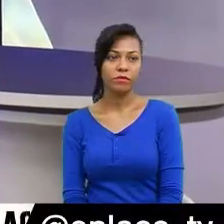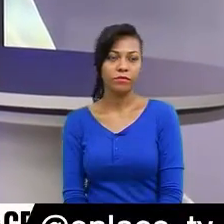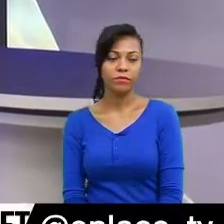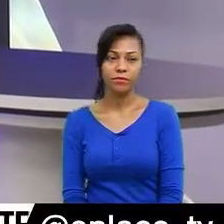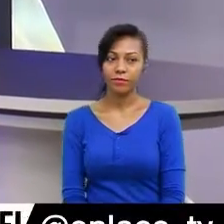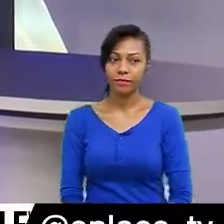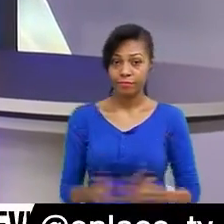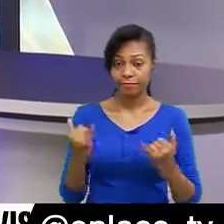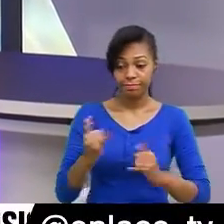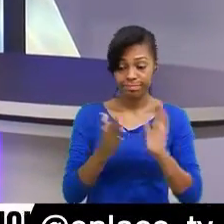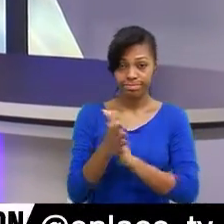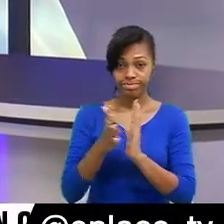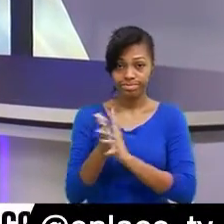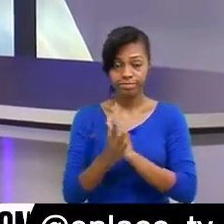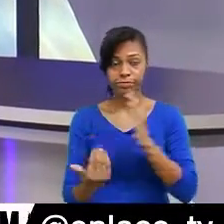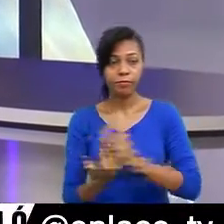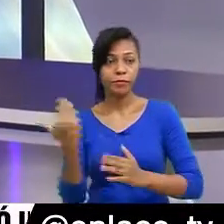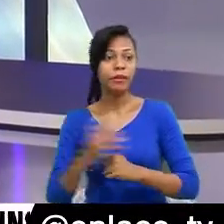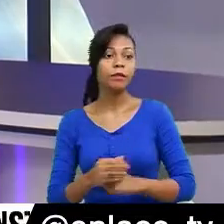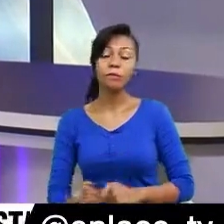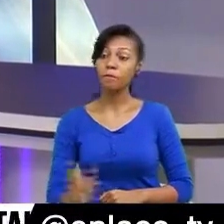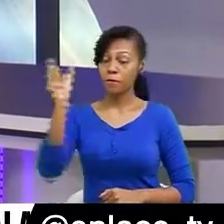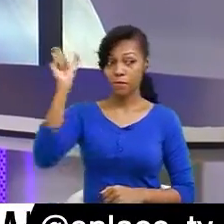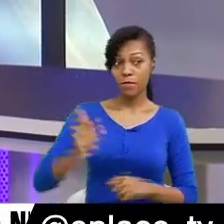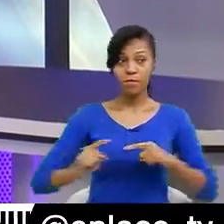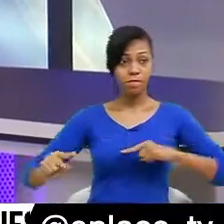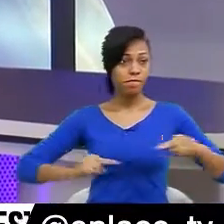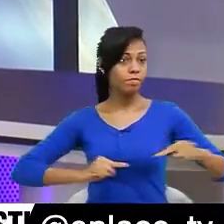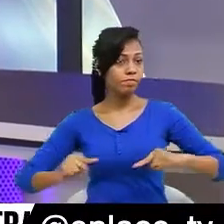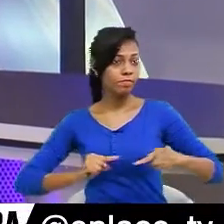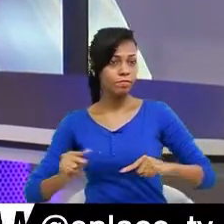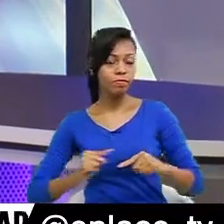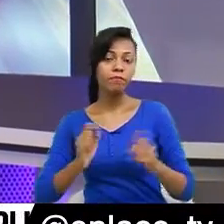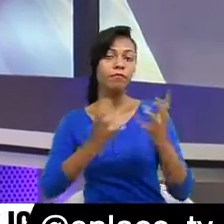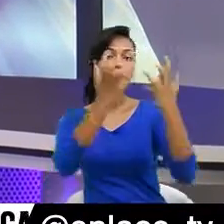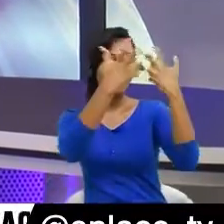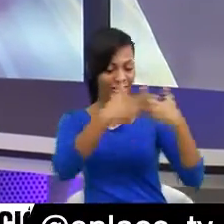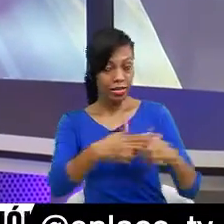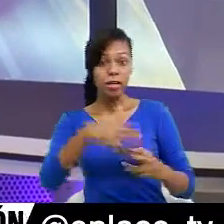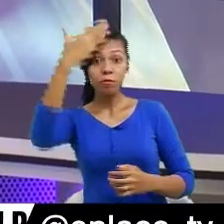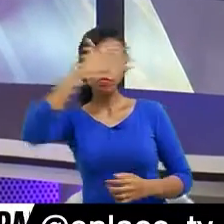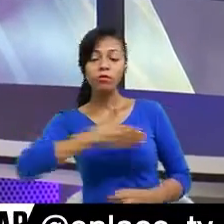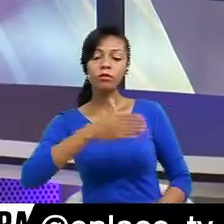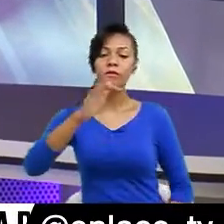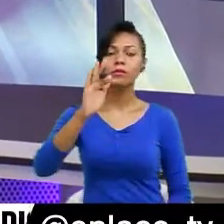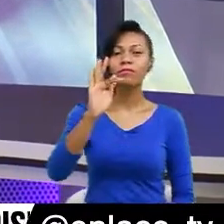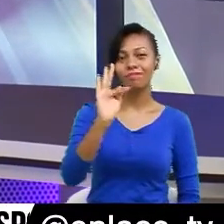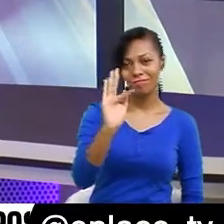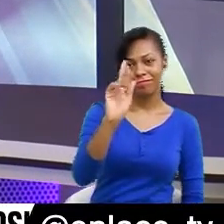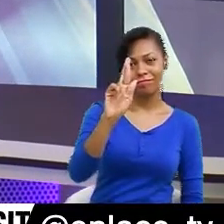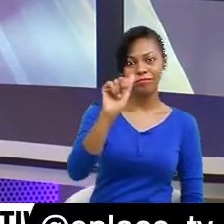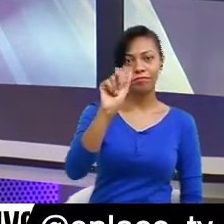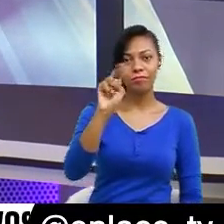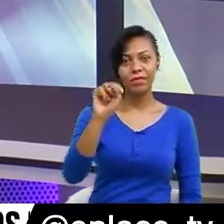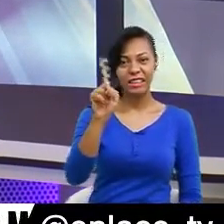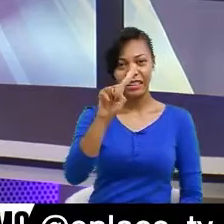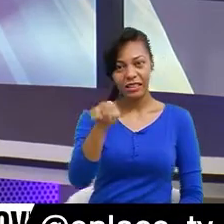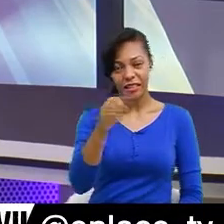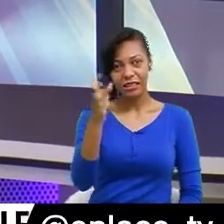Iniciamos con nuestra información. El gerente de la empresa Transan Silvestre, Jorge León, denunció amenazas en su contra por parte de un miembro de la empresa